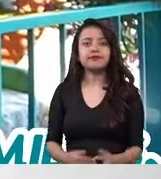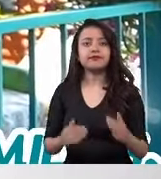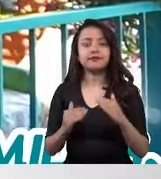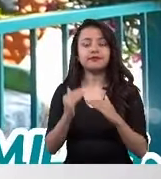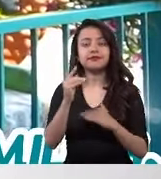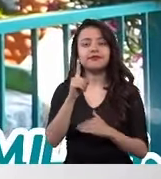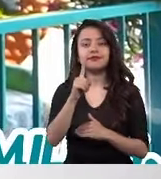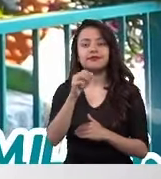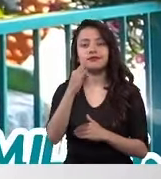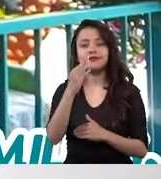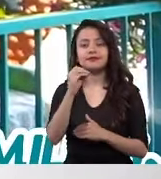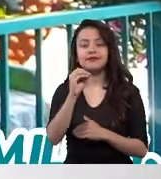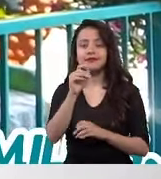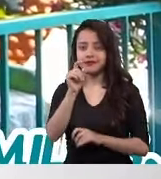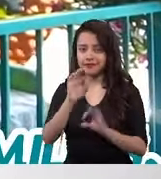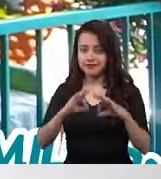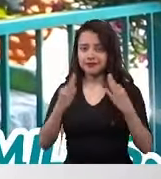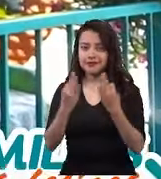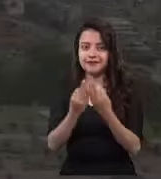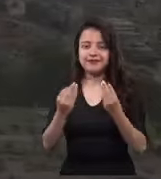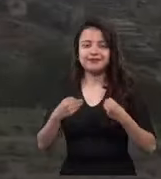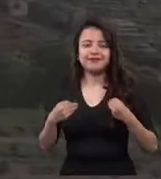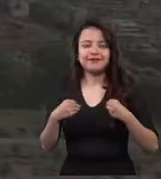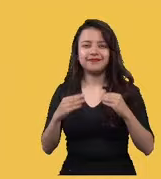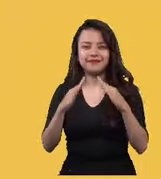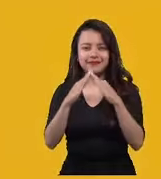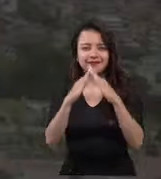viven felices en sus propias casas.